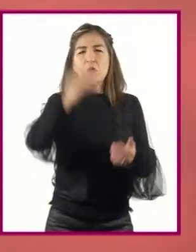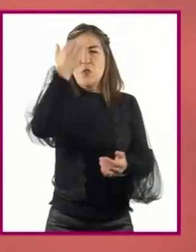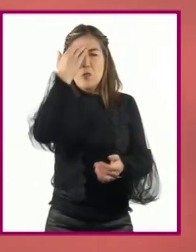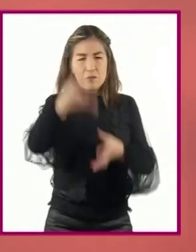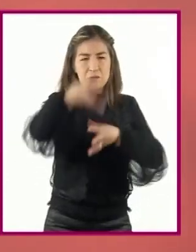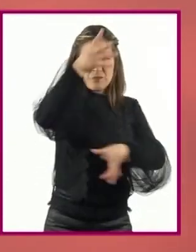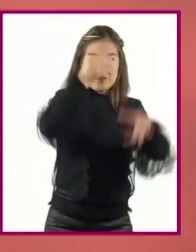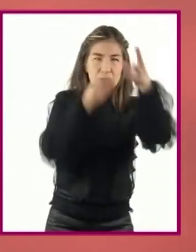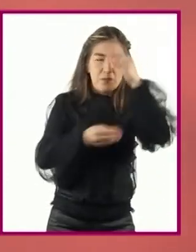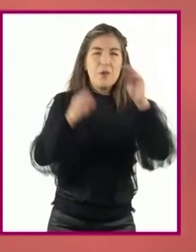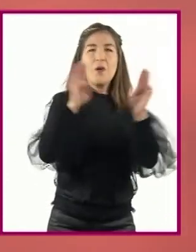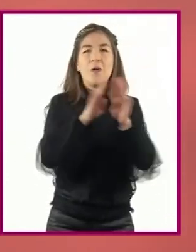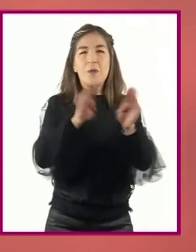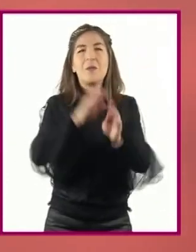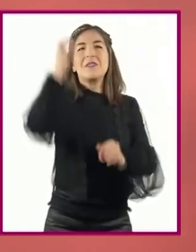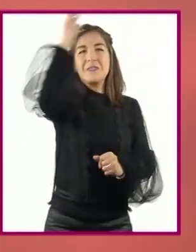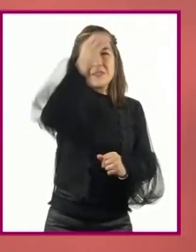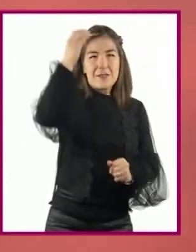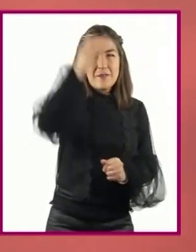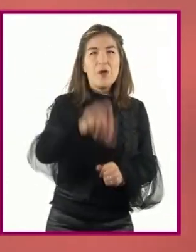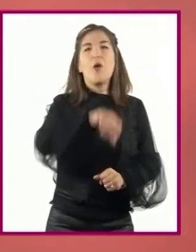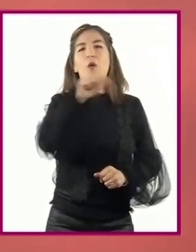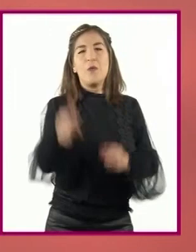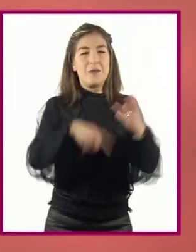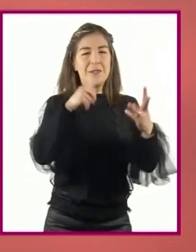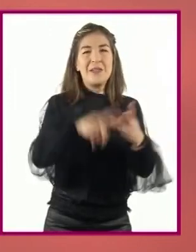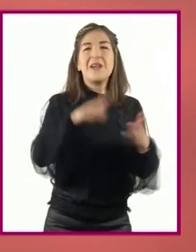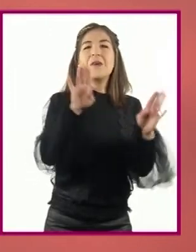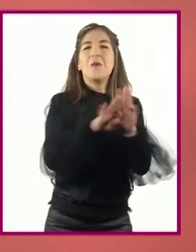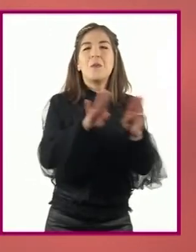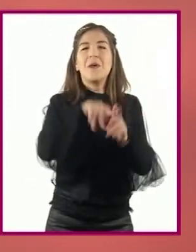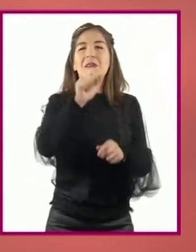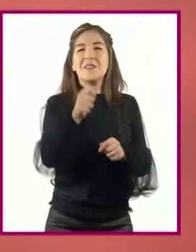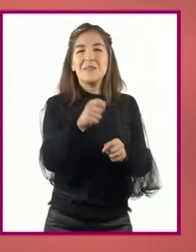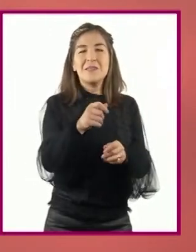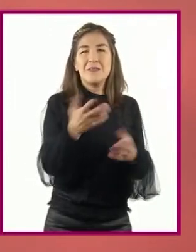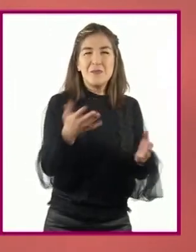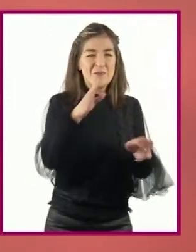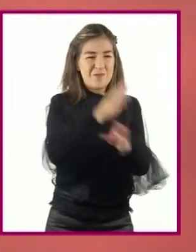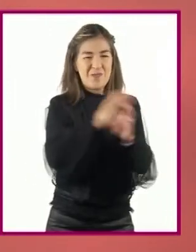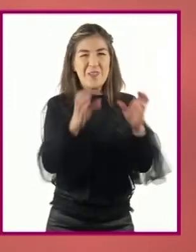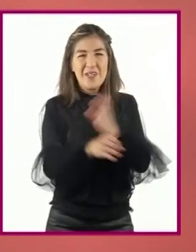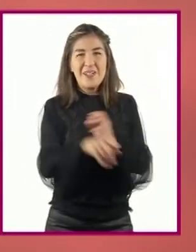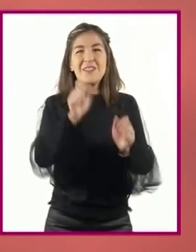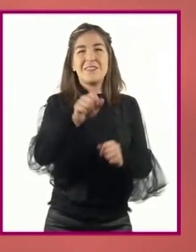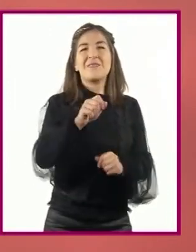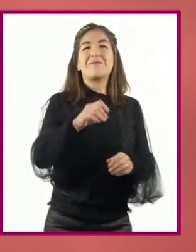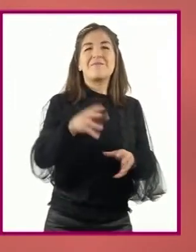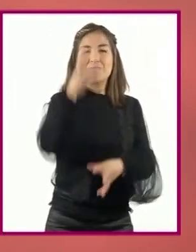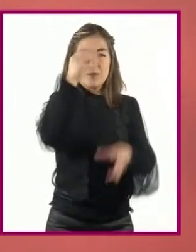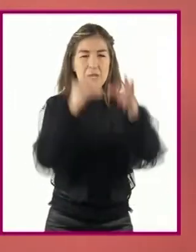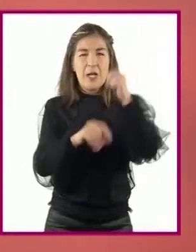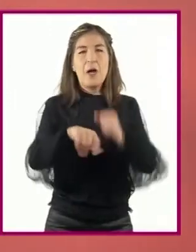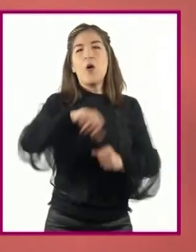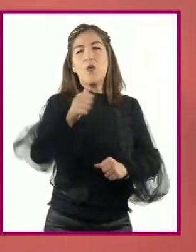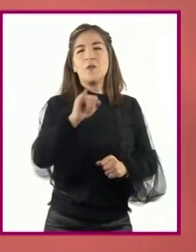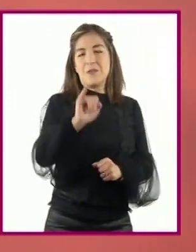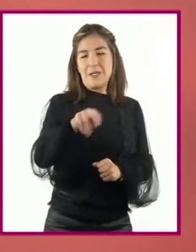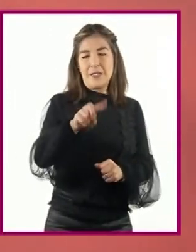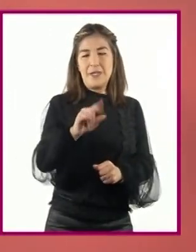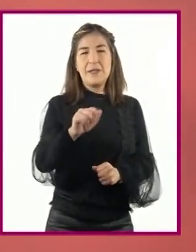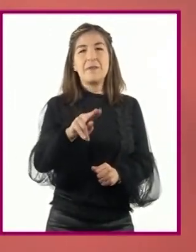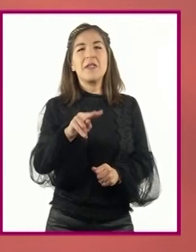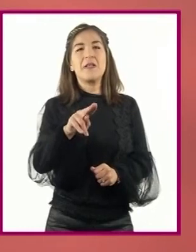investigación científica y la aproximación rigurosa a los fenómenos. Y el individualismo, el pensar